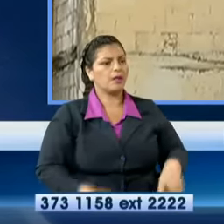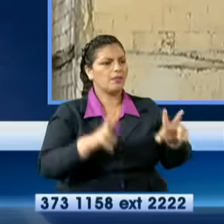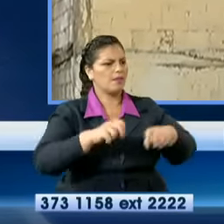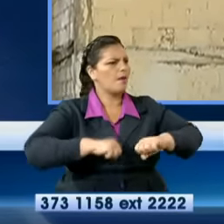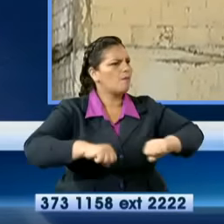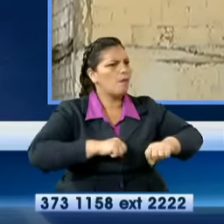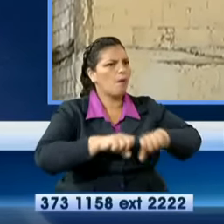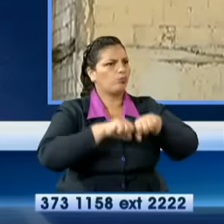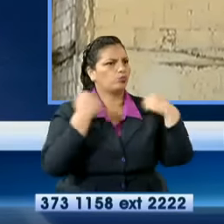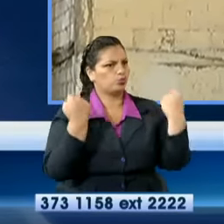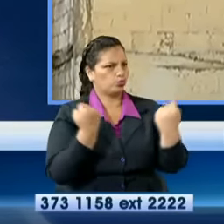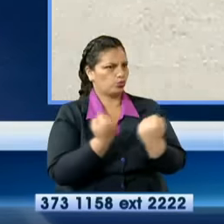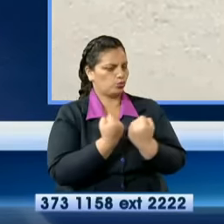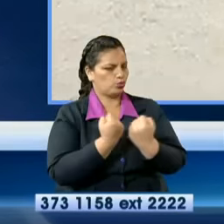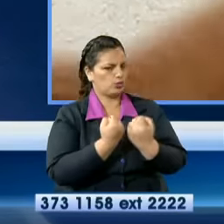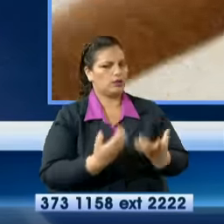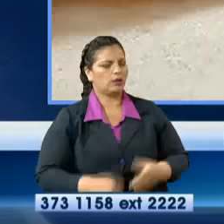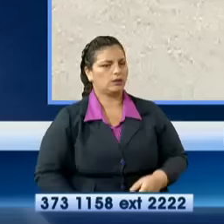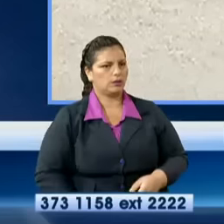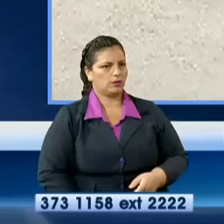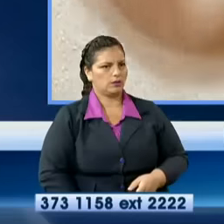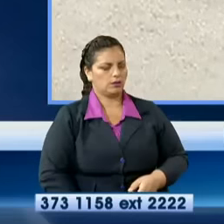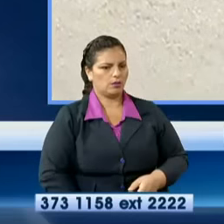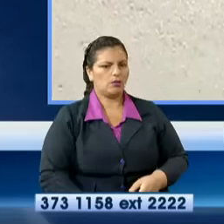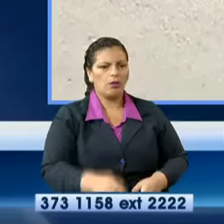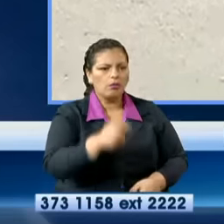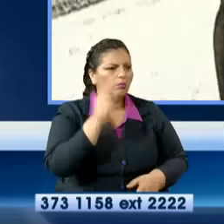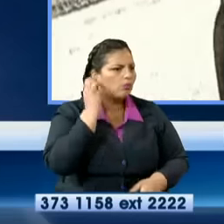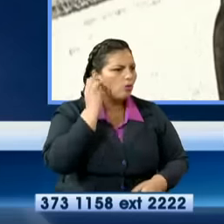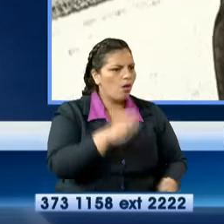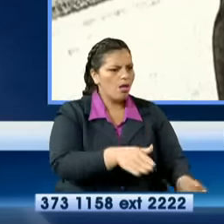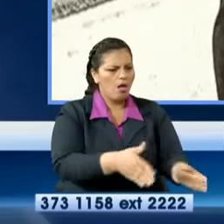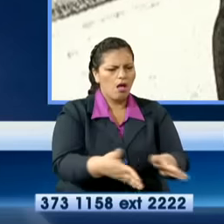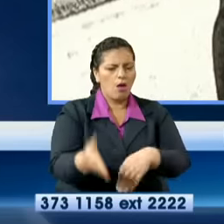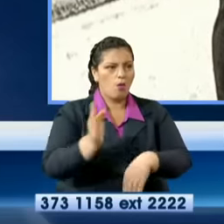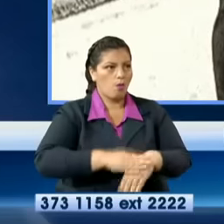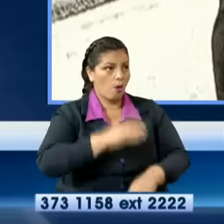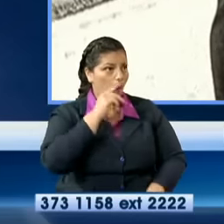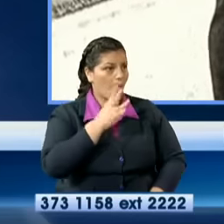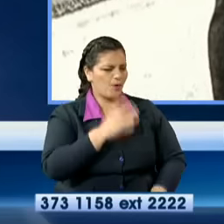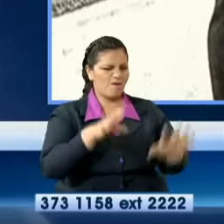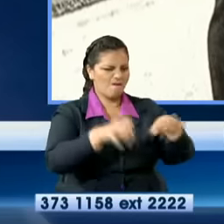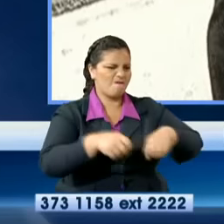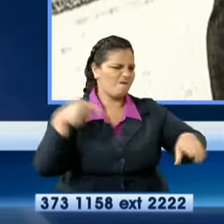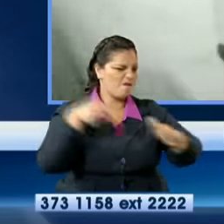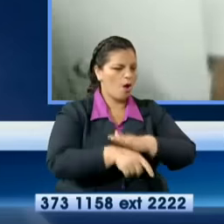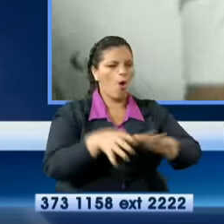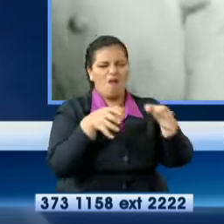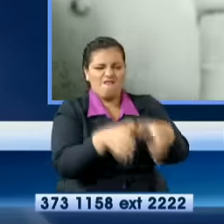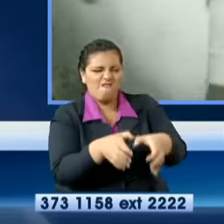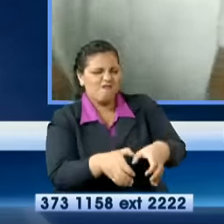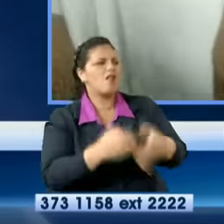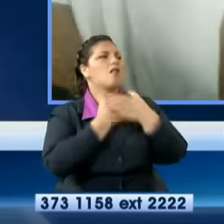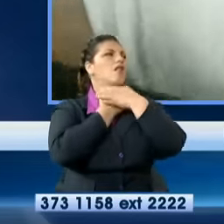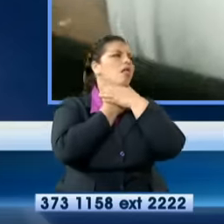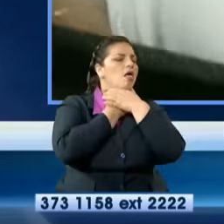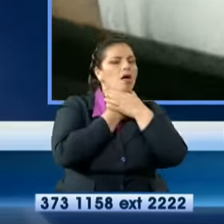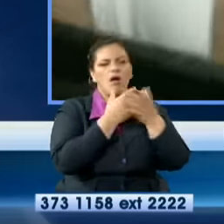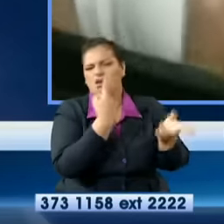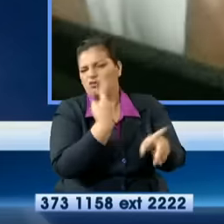tienen algunas entidades del Estado. Se ha logrado también reducir considerablemente. Estamos hablando que hay una reducción de aproximadamente el 40% de femicidios